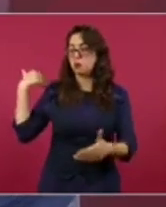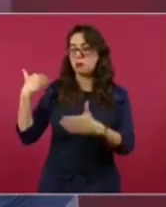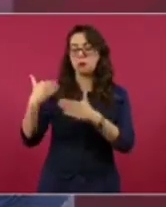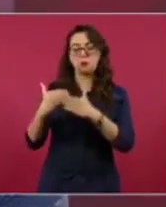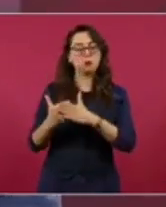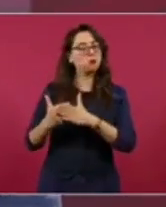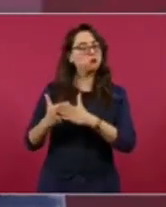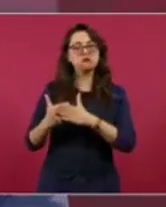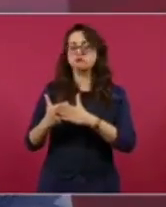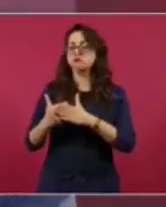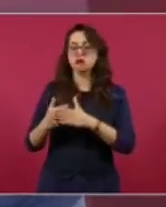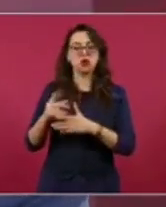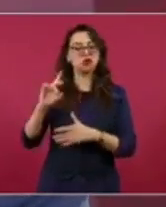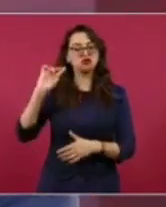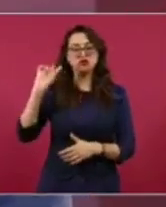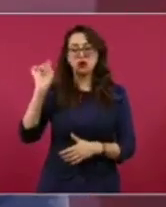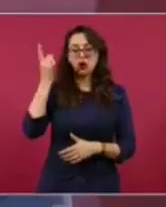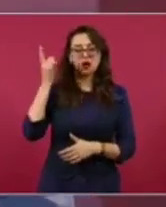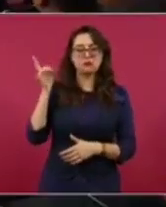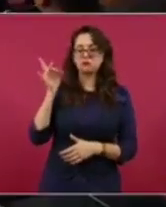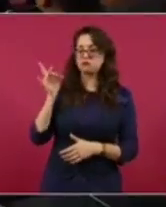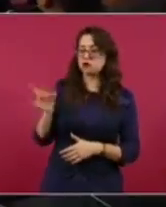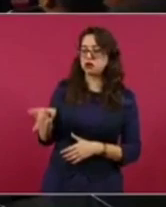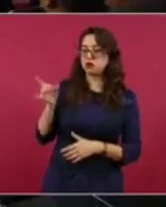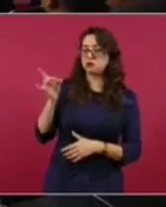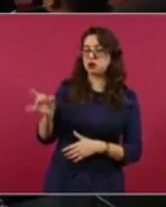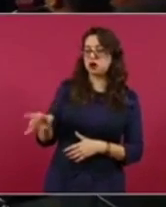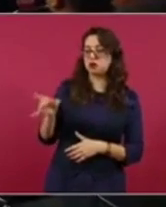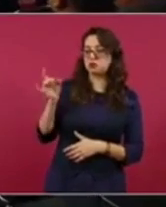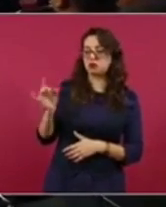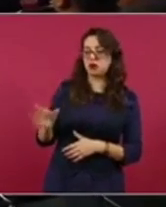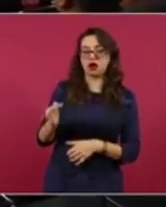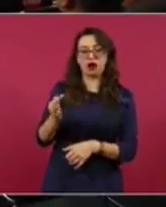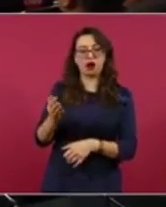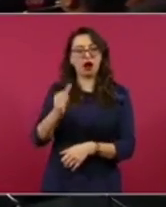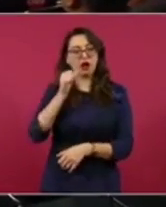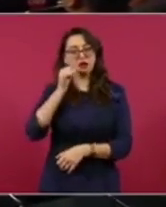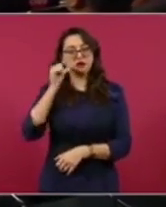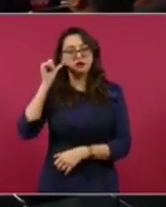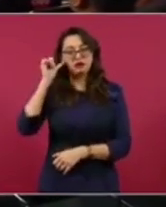Entonces, esto es confianza.